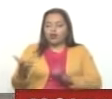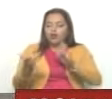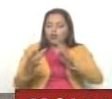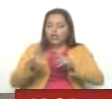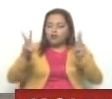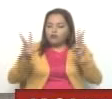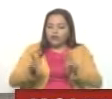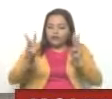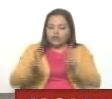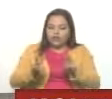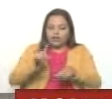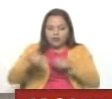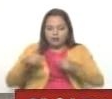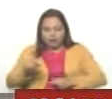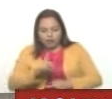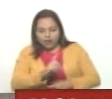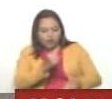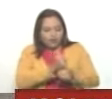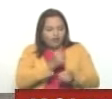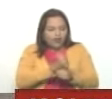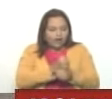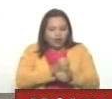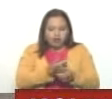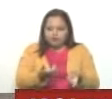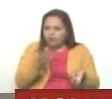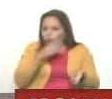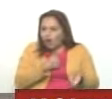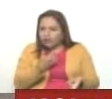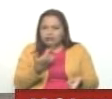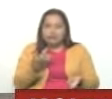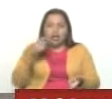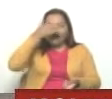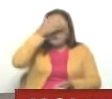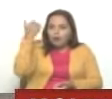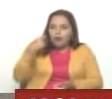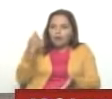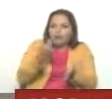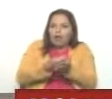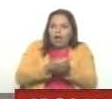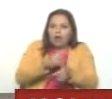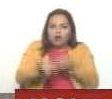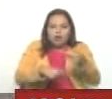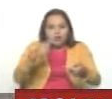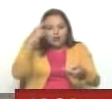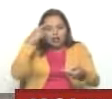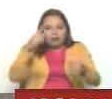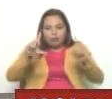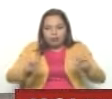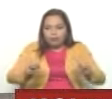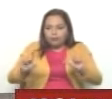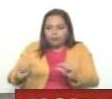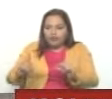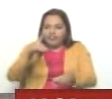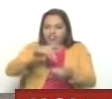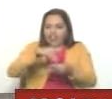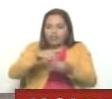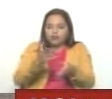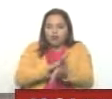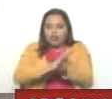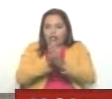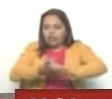y al canal y se te olvidó, exacto, se te olvidó la renta, no sé qué más, el día a día, te quedaste sin megas.